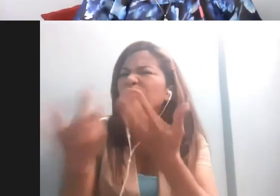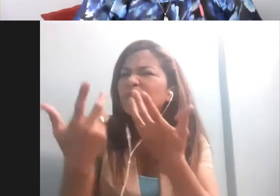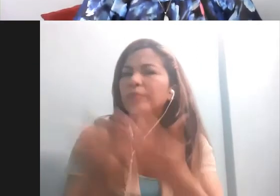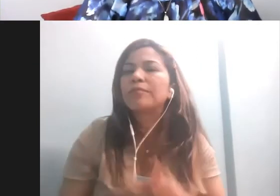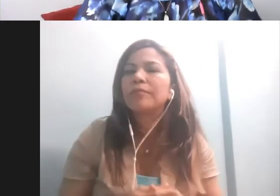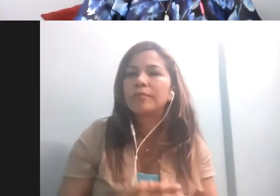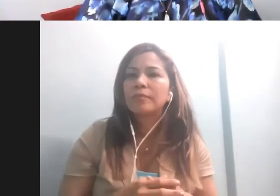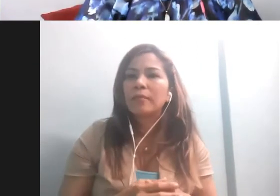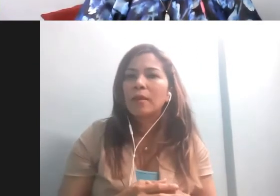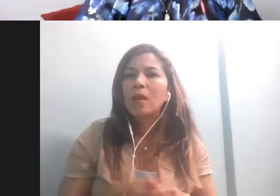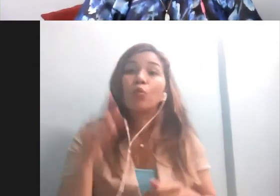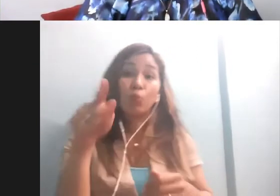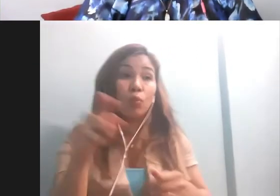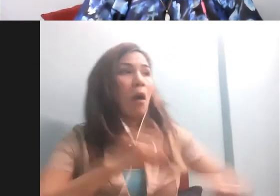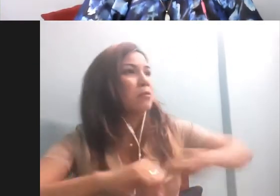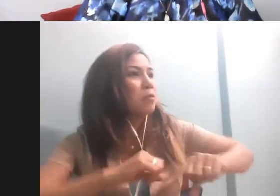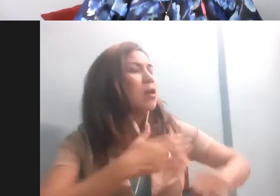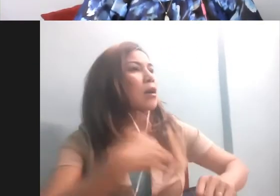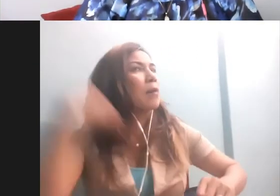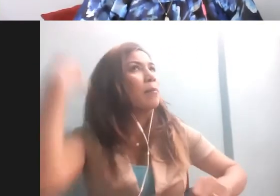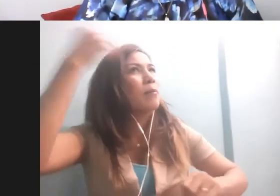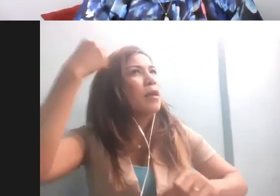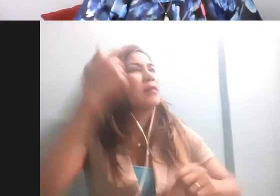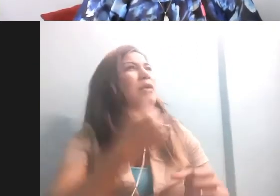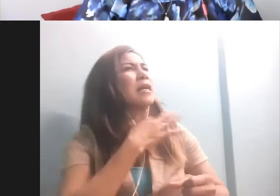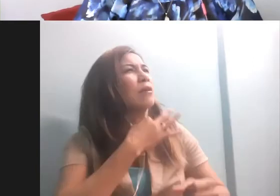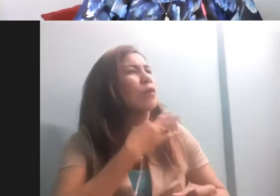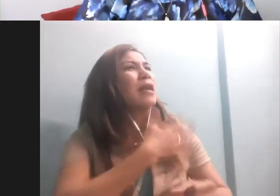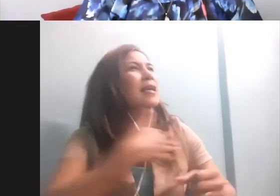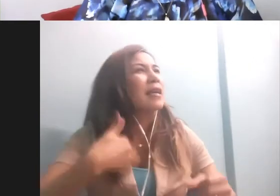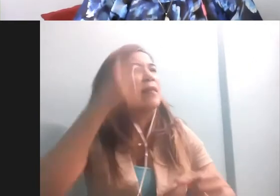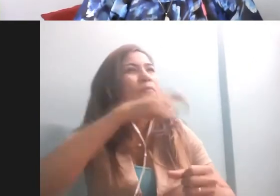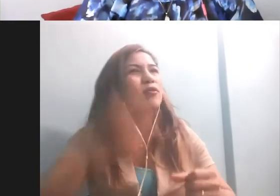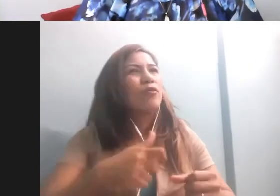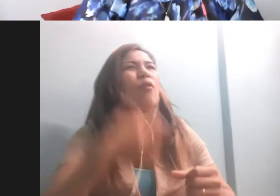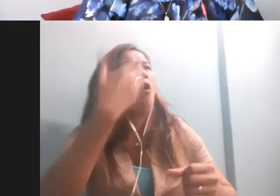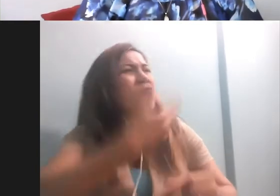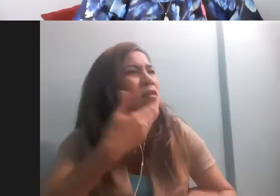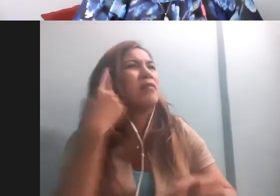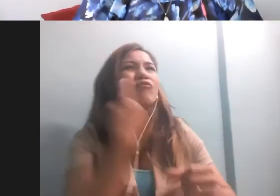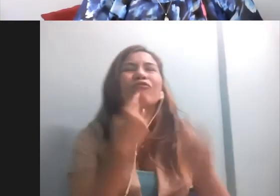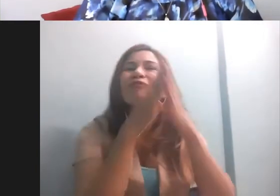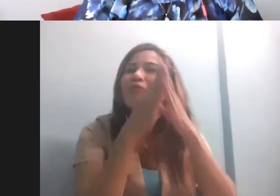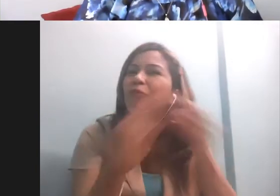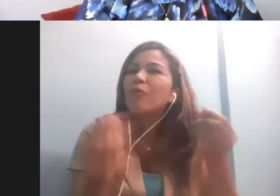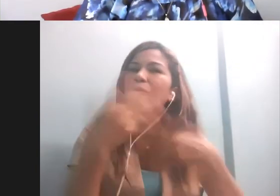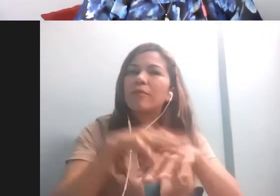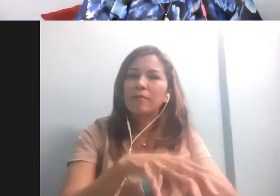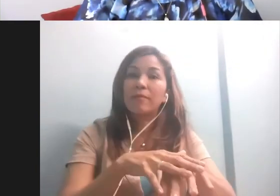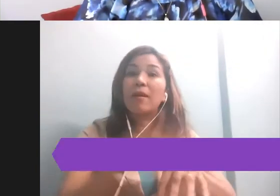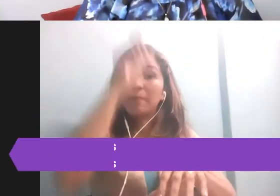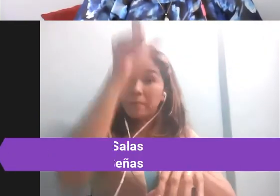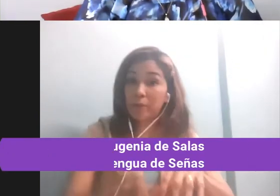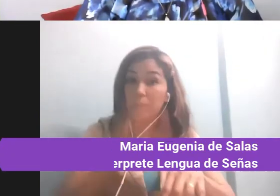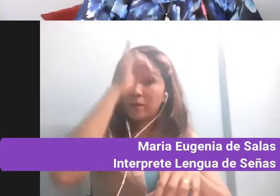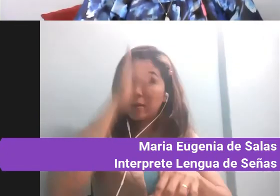hacemos cualquier actividad, nosotros tenemos que pensar en que queremos llegar a más y más personas. Eso es una, ¿no? Cuando nosotros consideramos a las personas con discapacidad en general, y